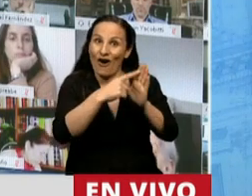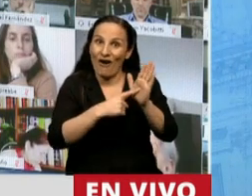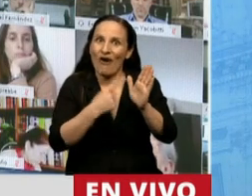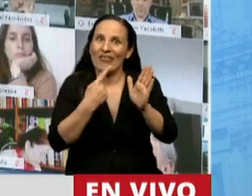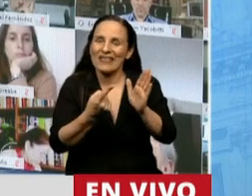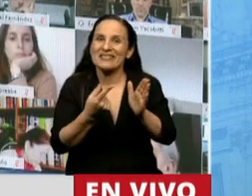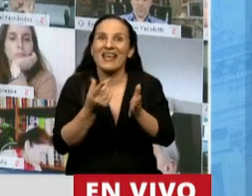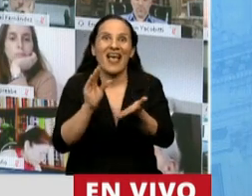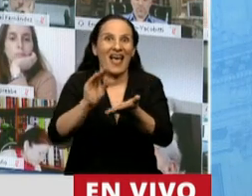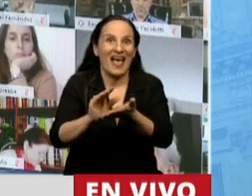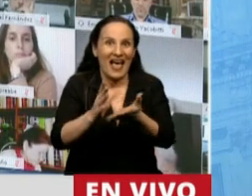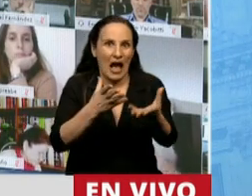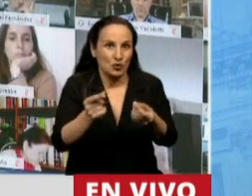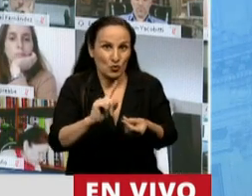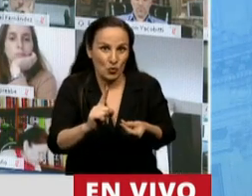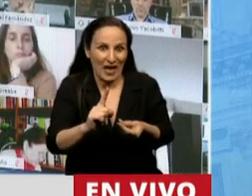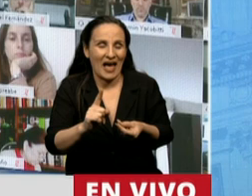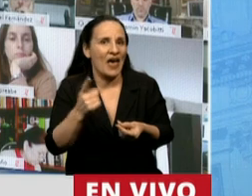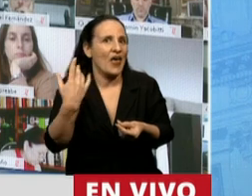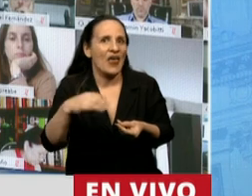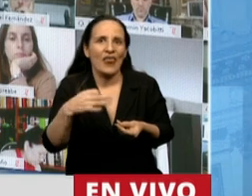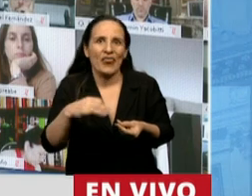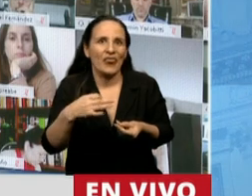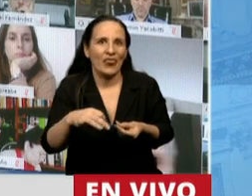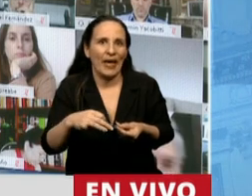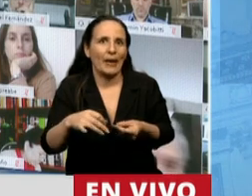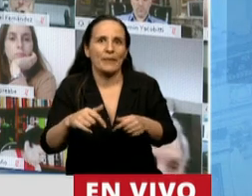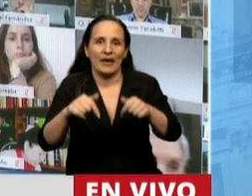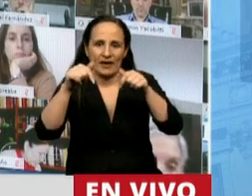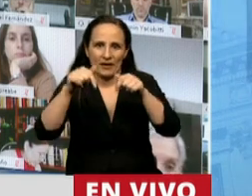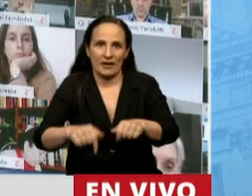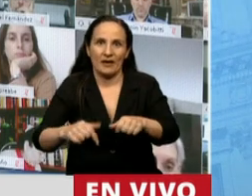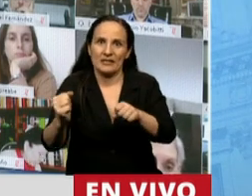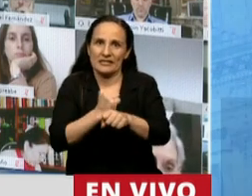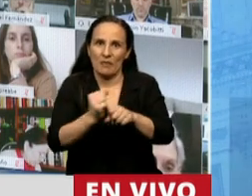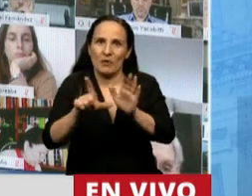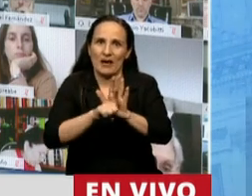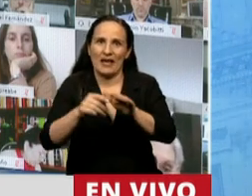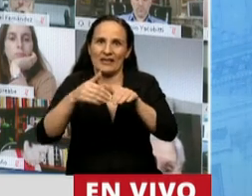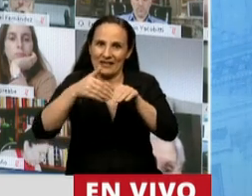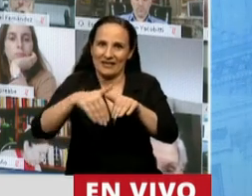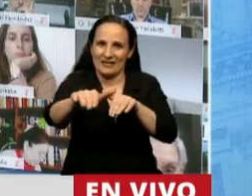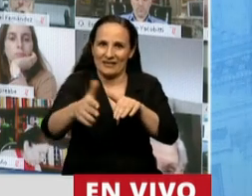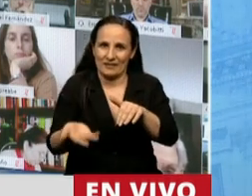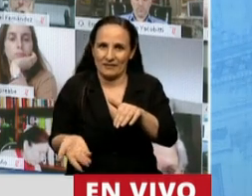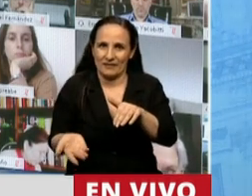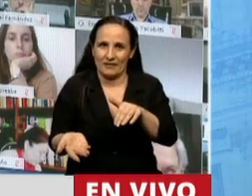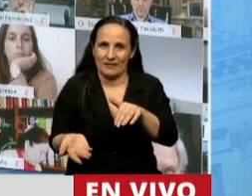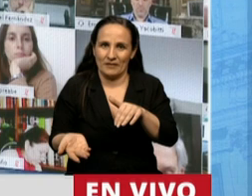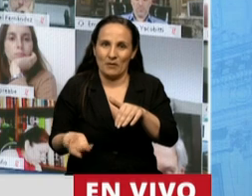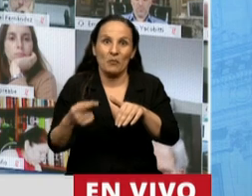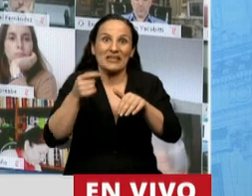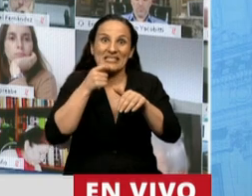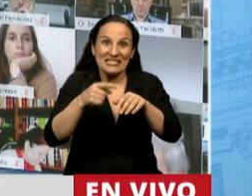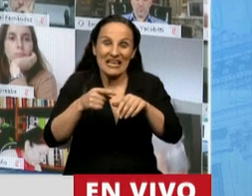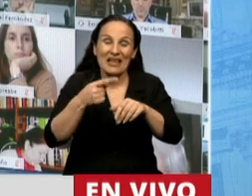las ayudas tienen que ser necesariamente las cometidas a partir de la sanción de esta ley porque si no estaríamos